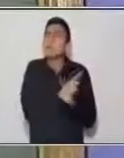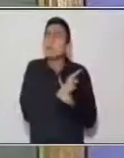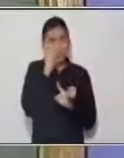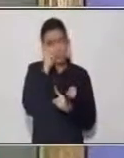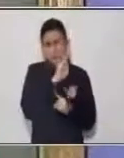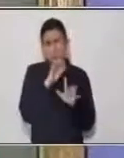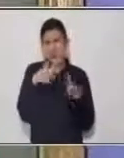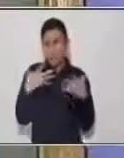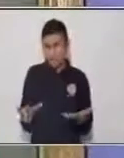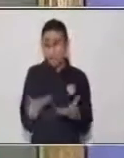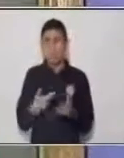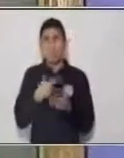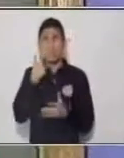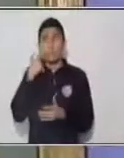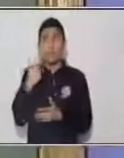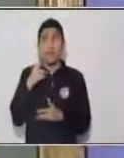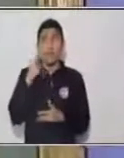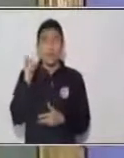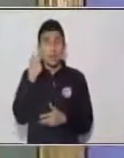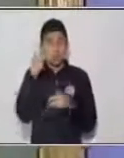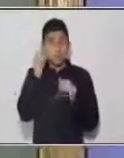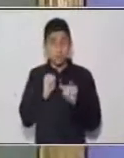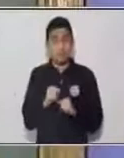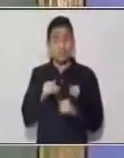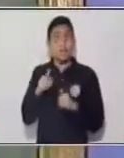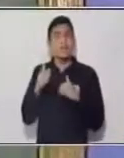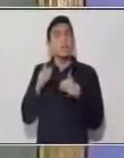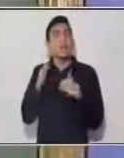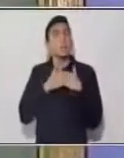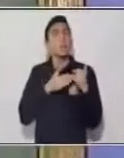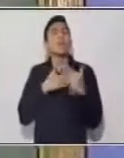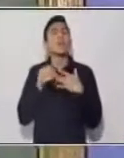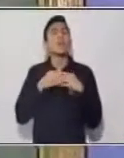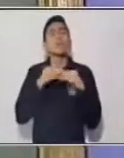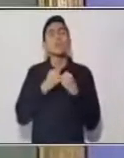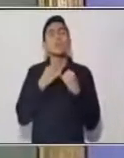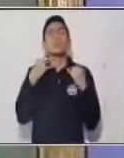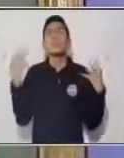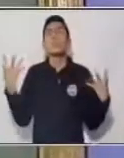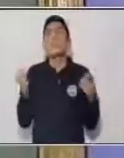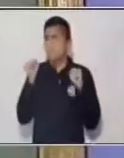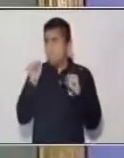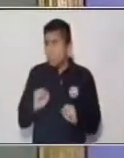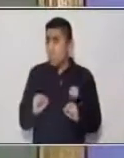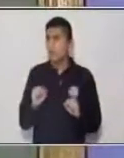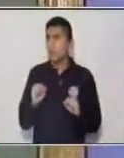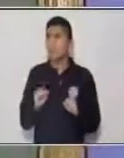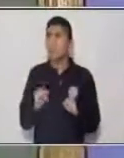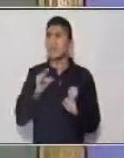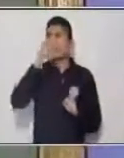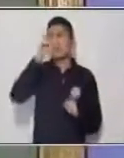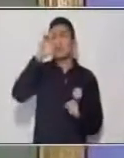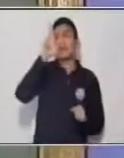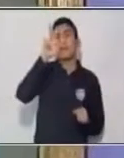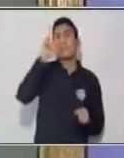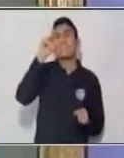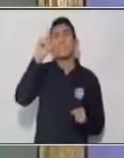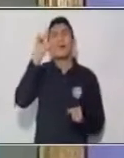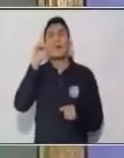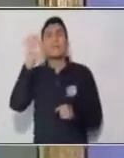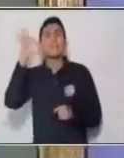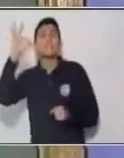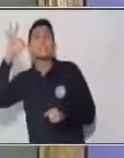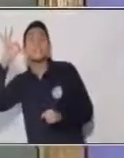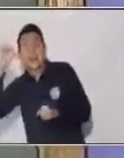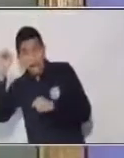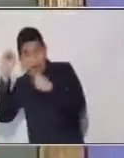¿Por qué? Porque como aquí puede ser cualquier número, que su derivada va a ser 0,